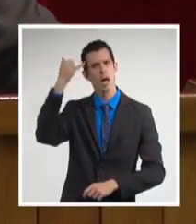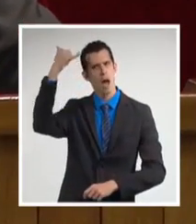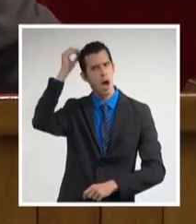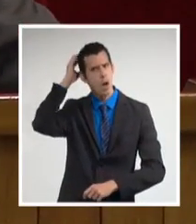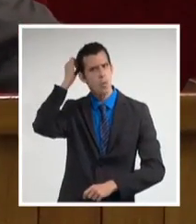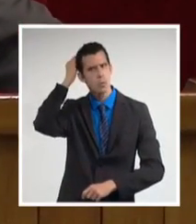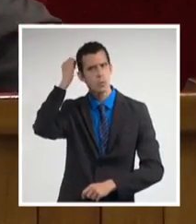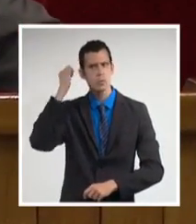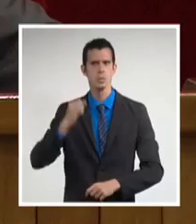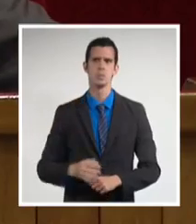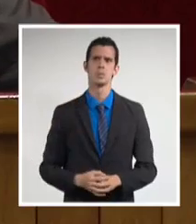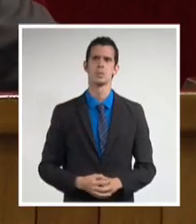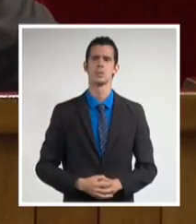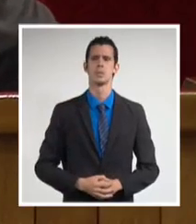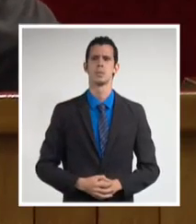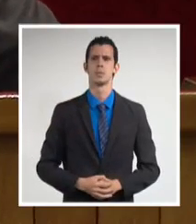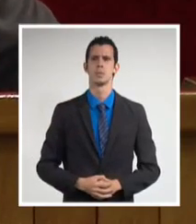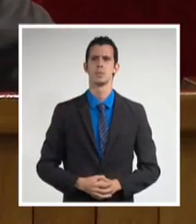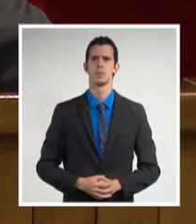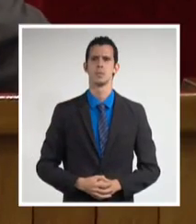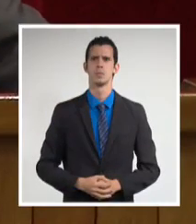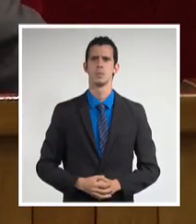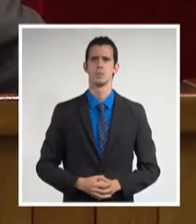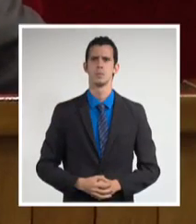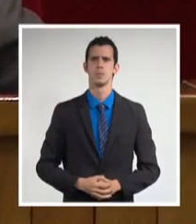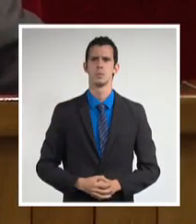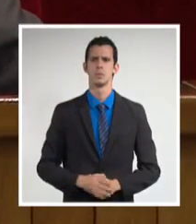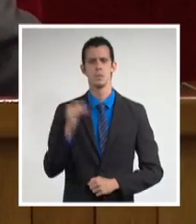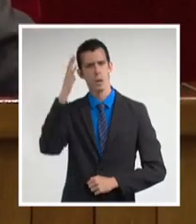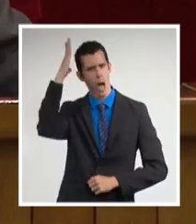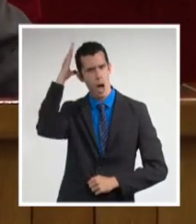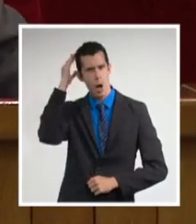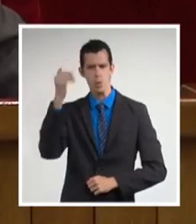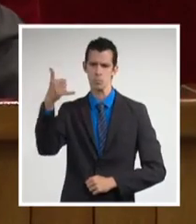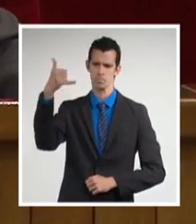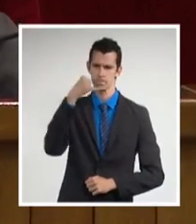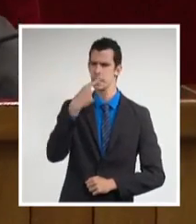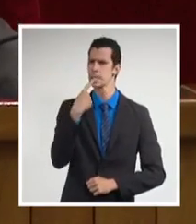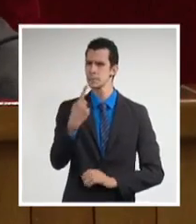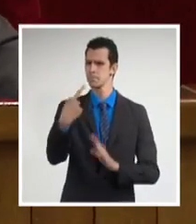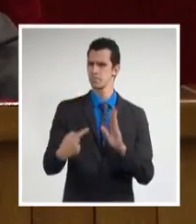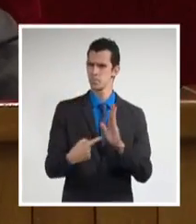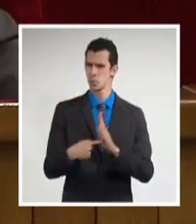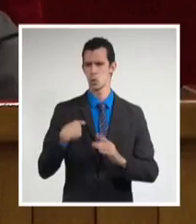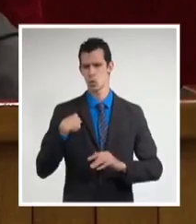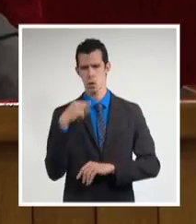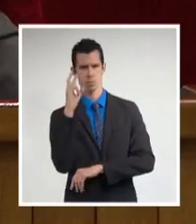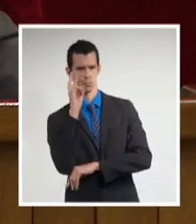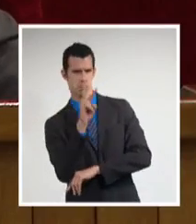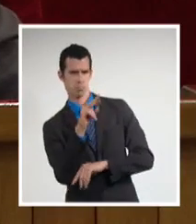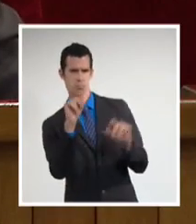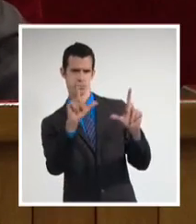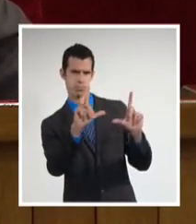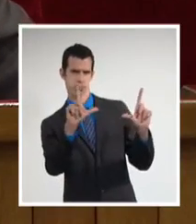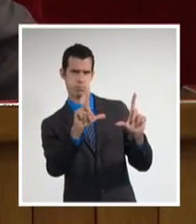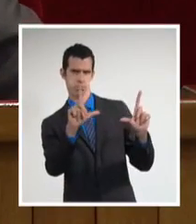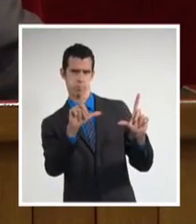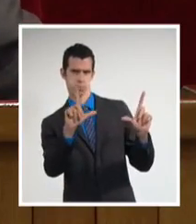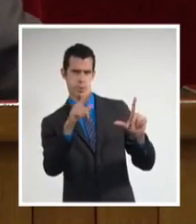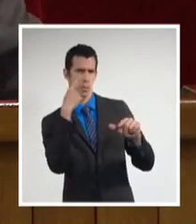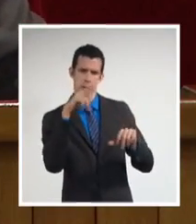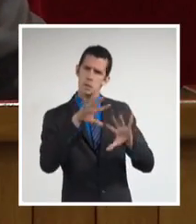Ruz, que me pidió que les transmitiera que él había estado siguiendo por el circuito cerrado todos los